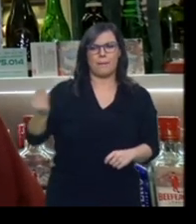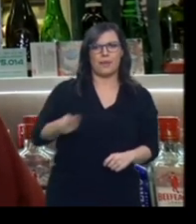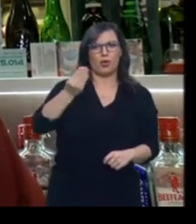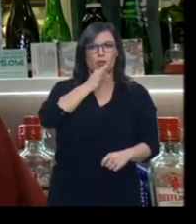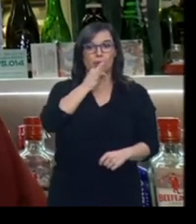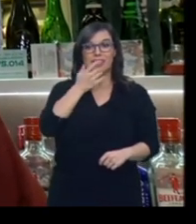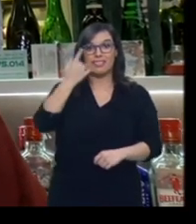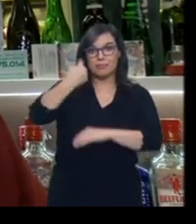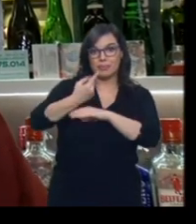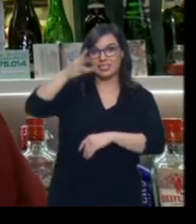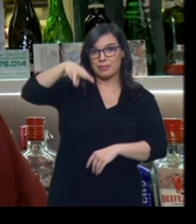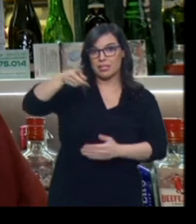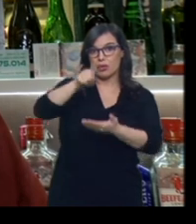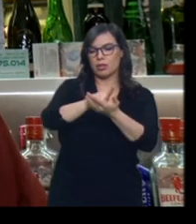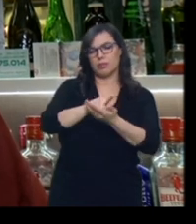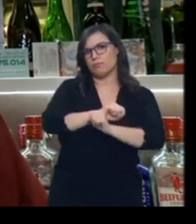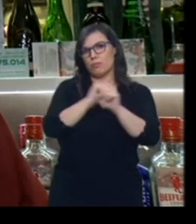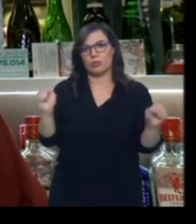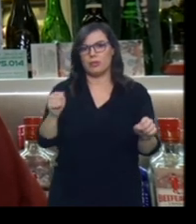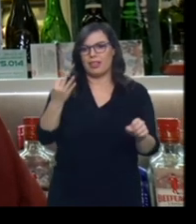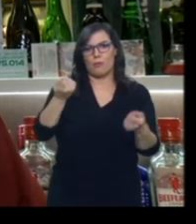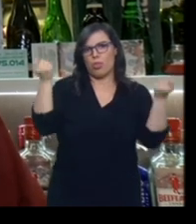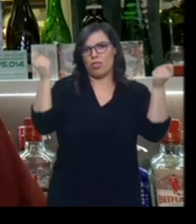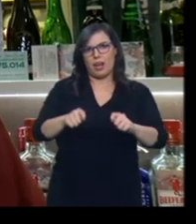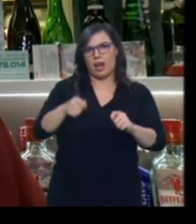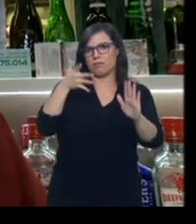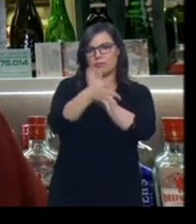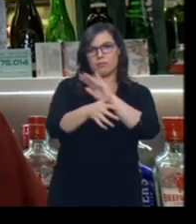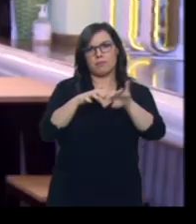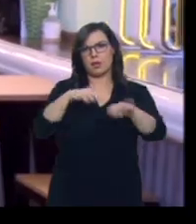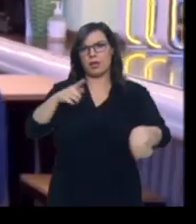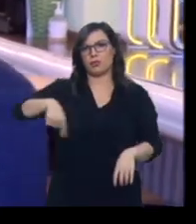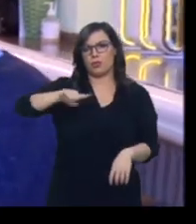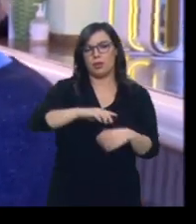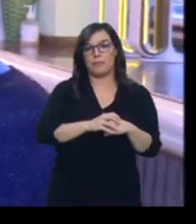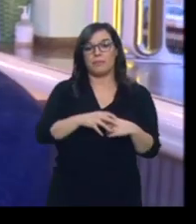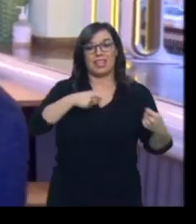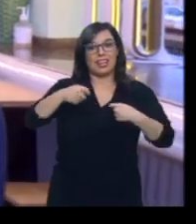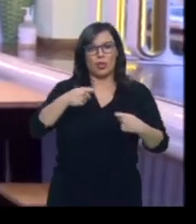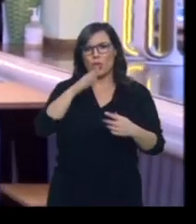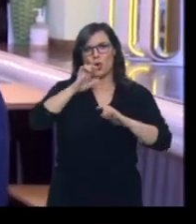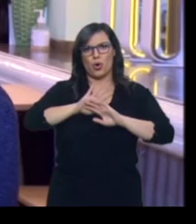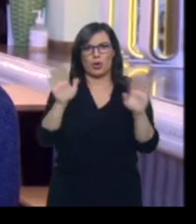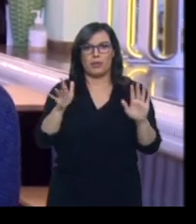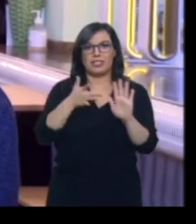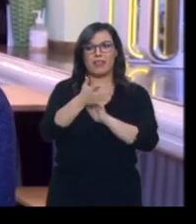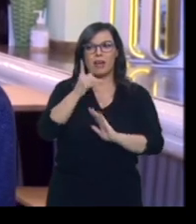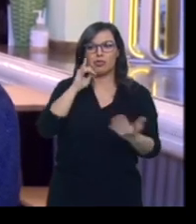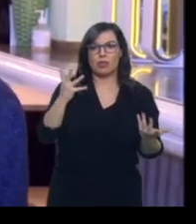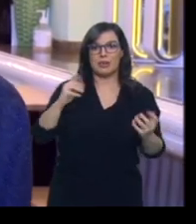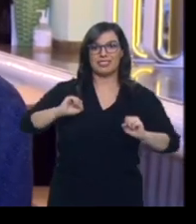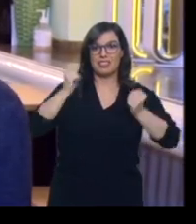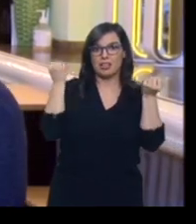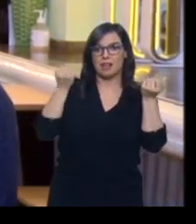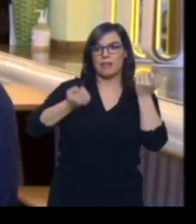esto va a ser inviable. Tendremos que cerrar la mayoría de los establecimientos. A nivel de negocio es brutal, es decir, es el no saber si vas a poder